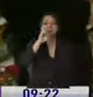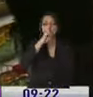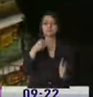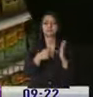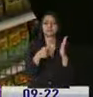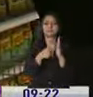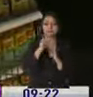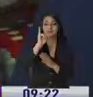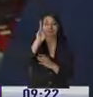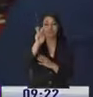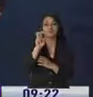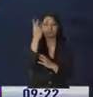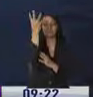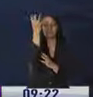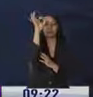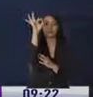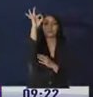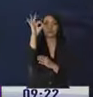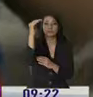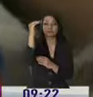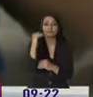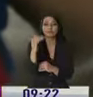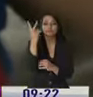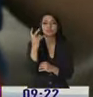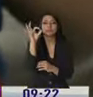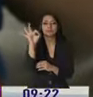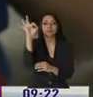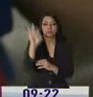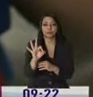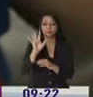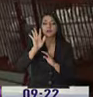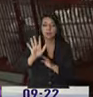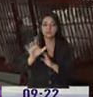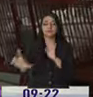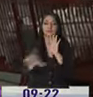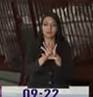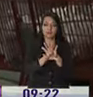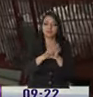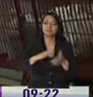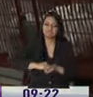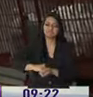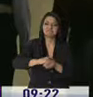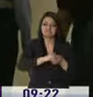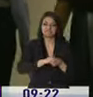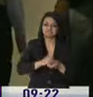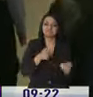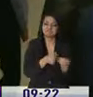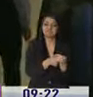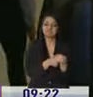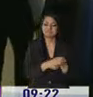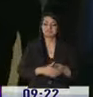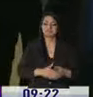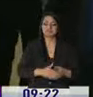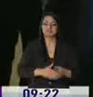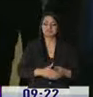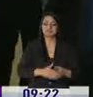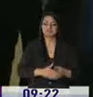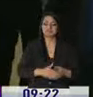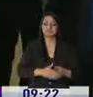agregado IVA pasó del 14% al 12%, tal como se estableció en la Ley de Contribución Solidaria, informó Alison